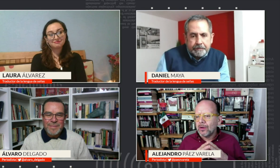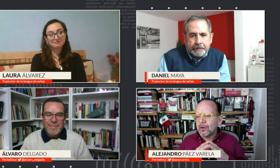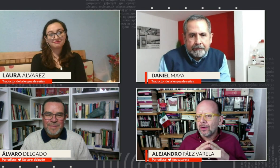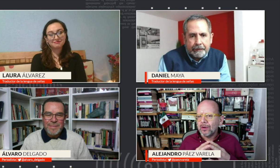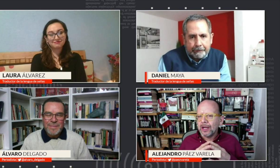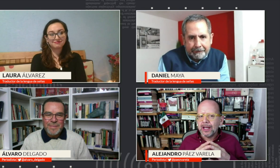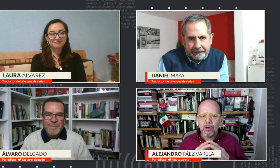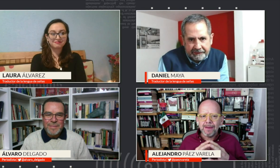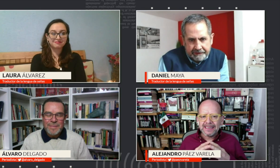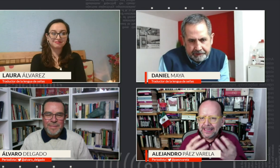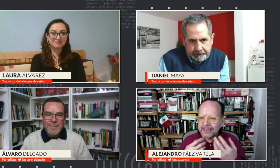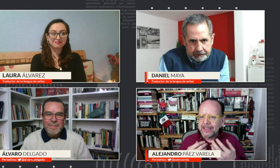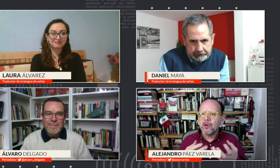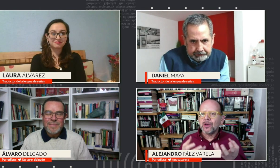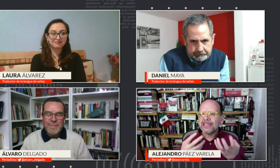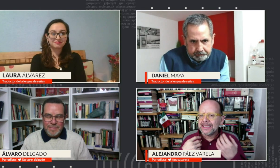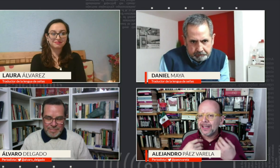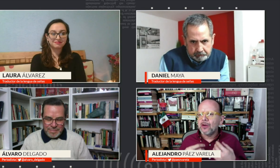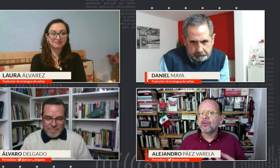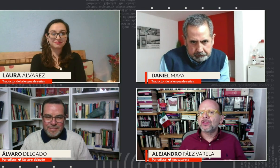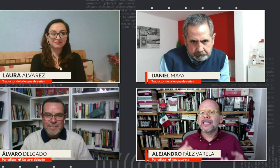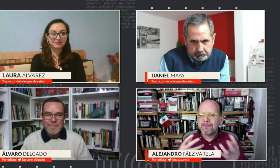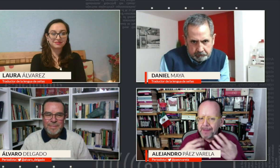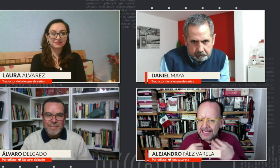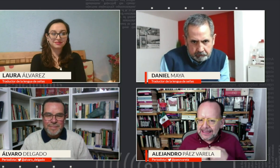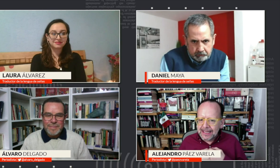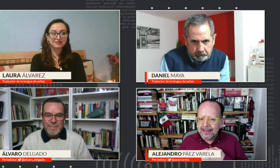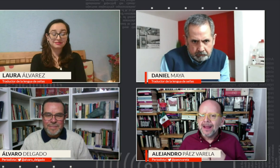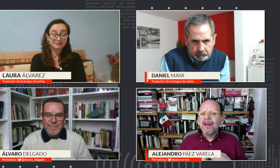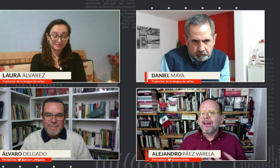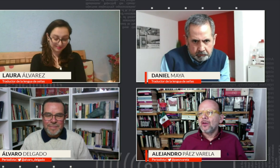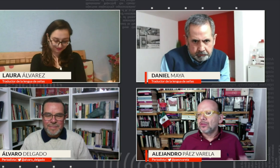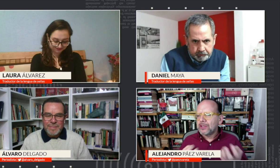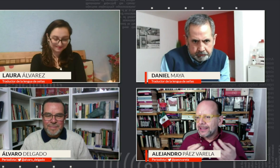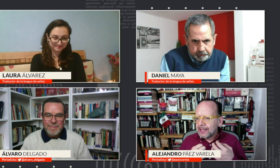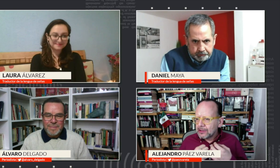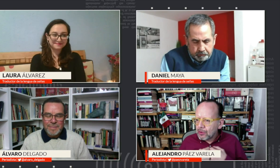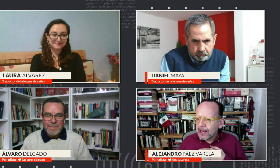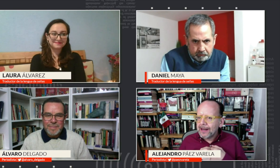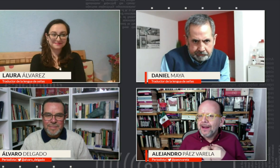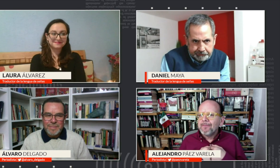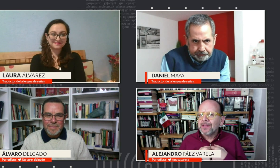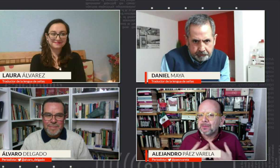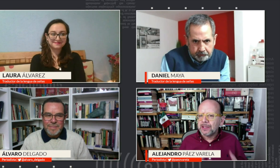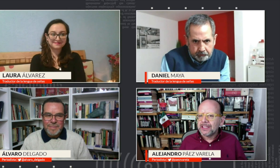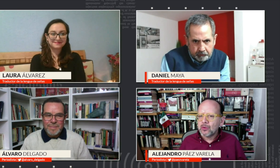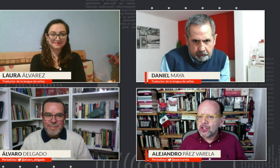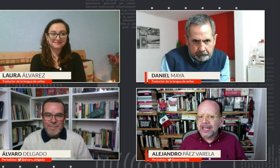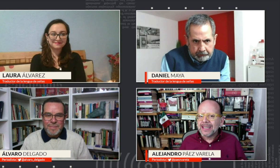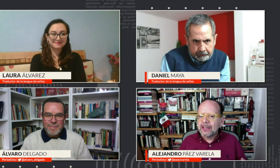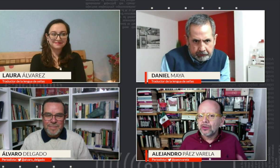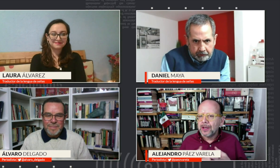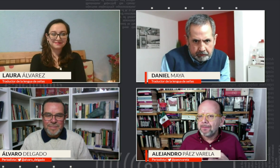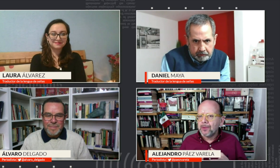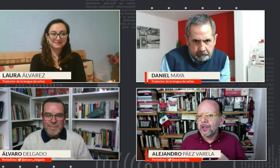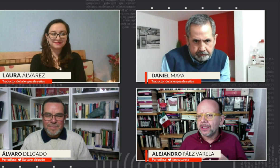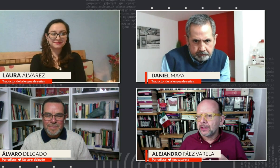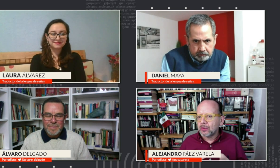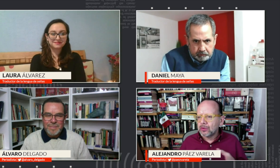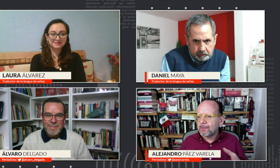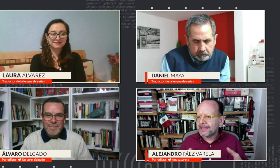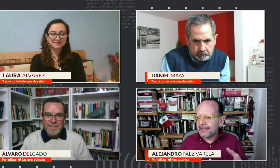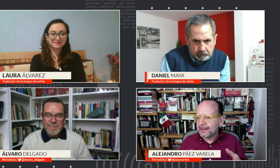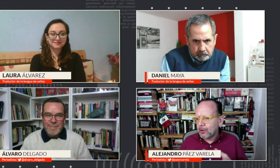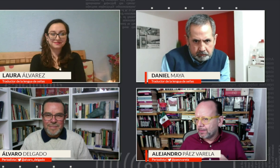en lo más íntimo, es decir, en lo que ustedes piensan, en lo que ustedes razonan, después de escuchar tanto tiempo